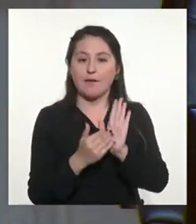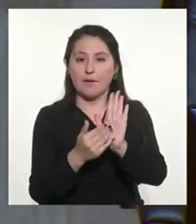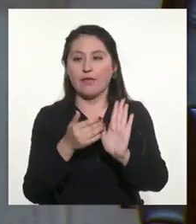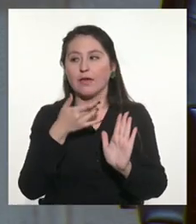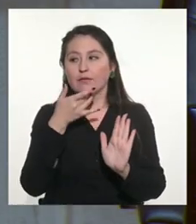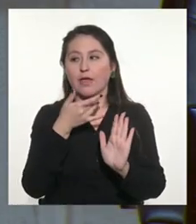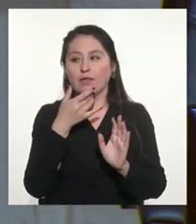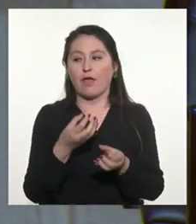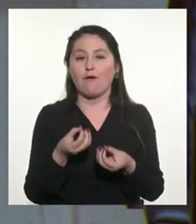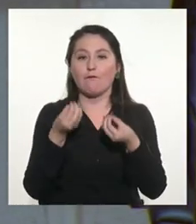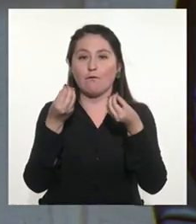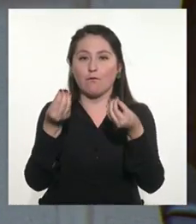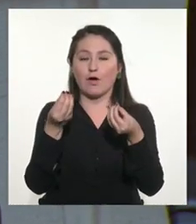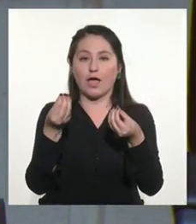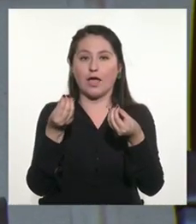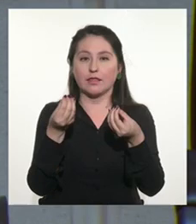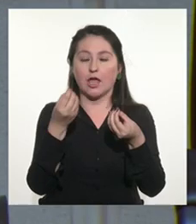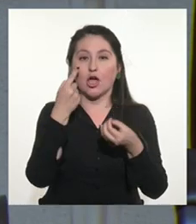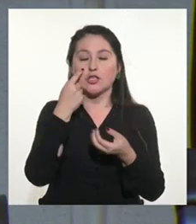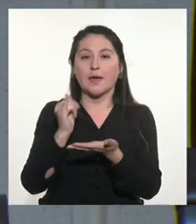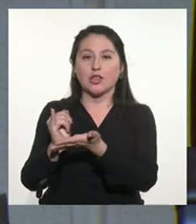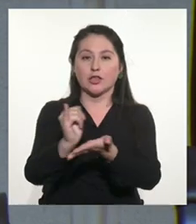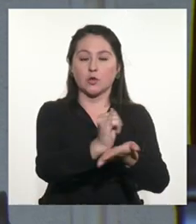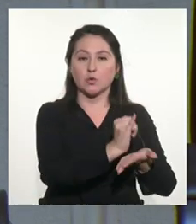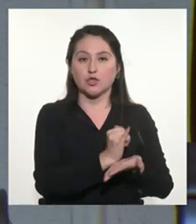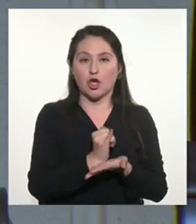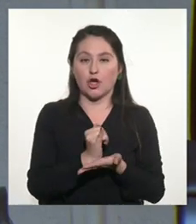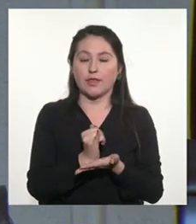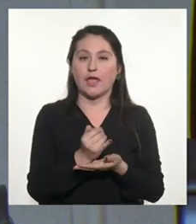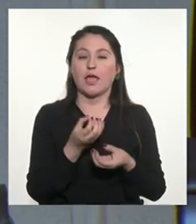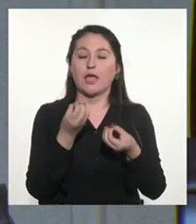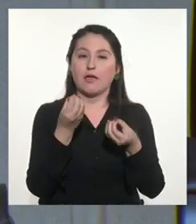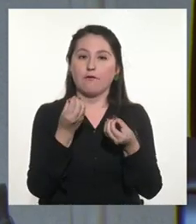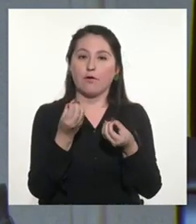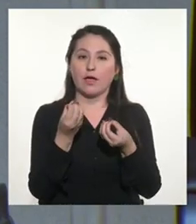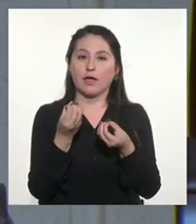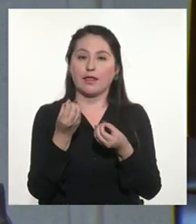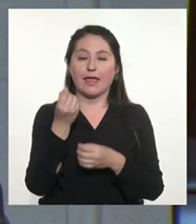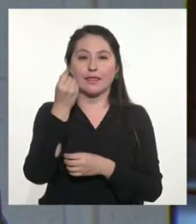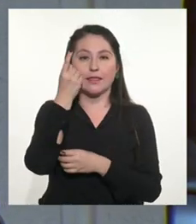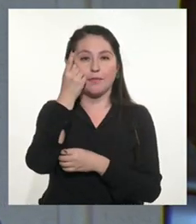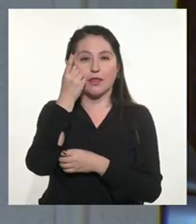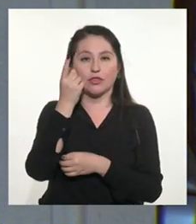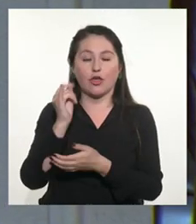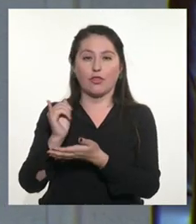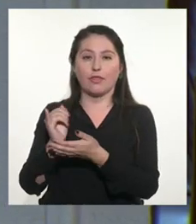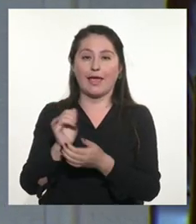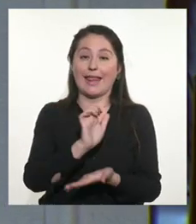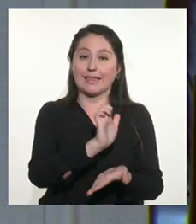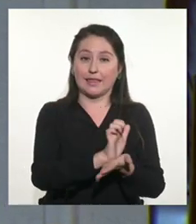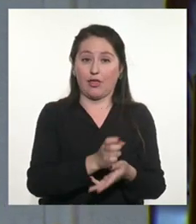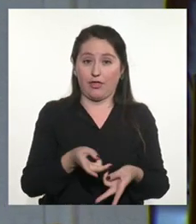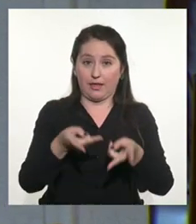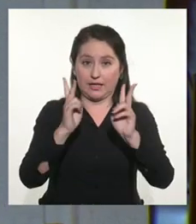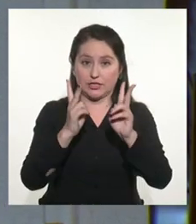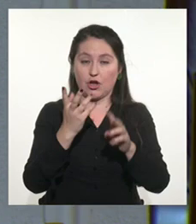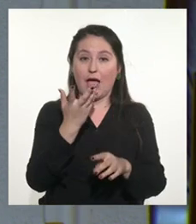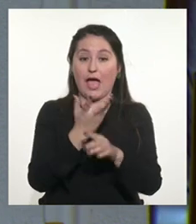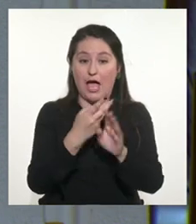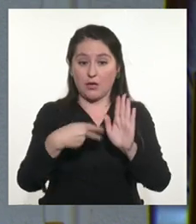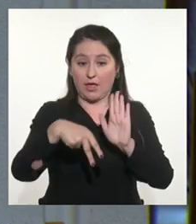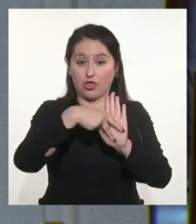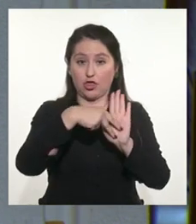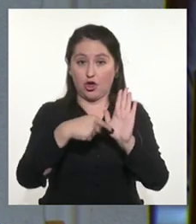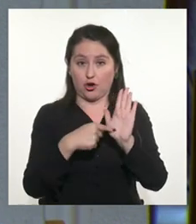al buen funcionamiento de las instituciones y al buen funcionamiento del estado derecho hay una norma legal hay una norma